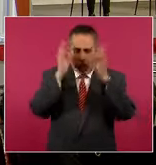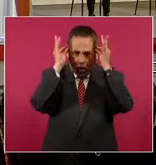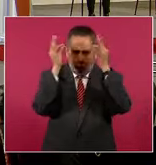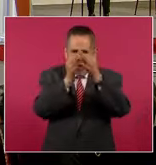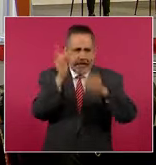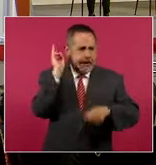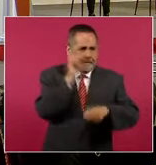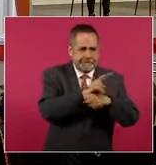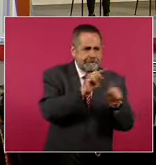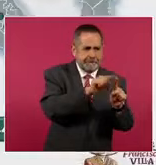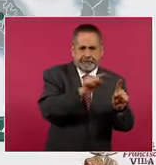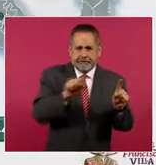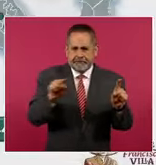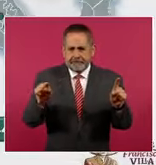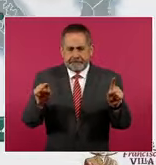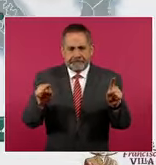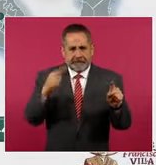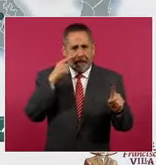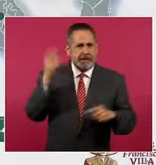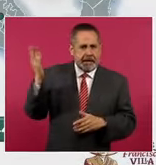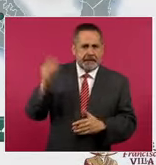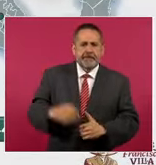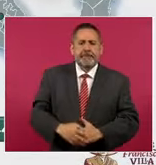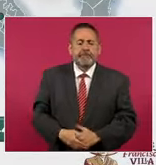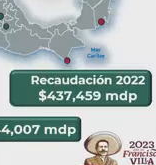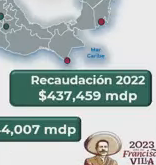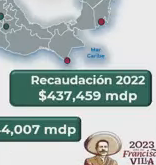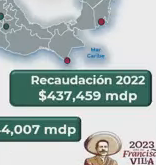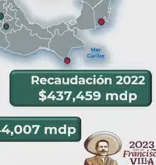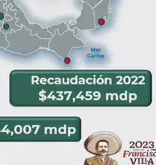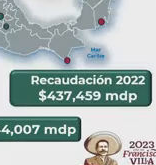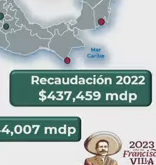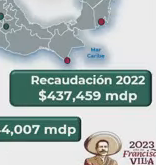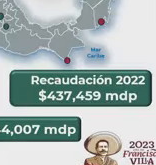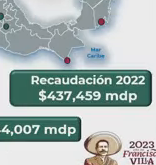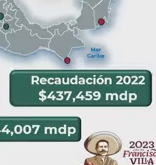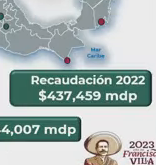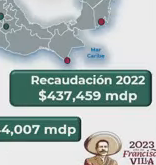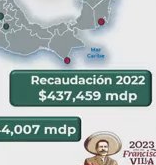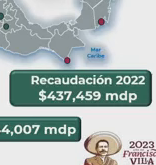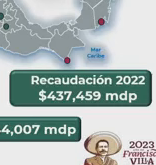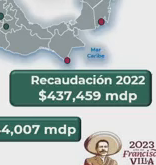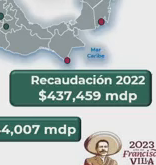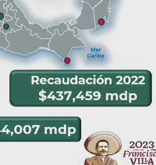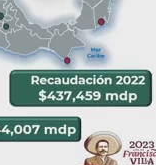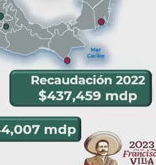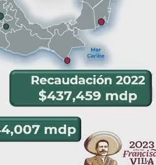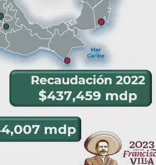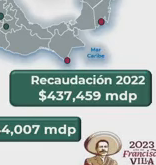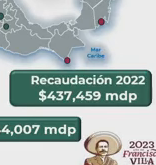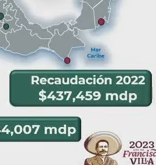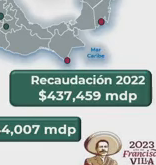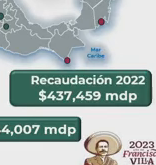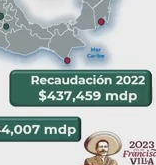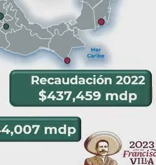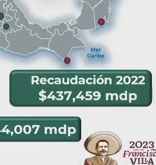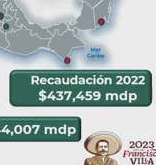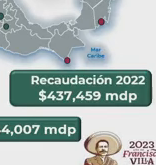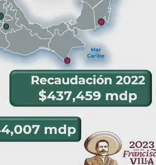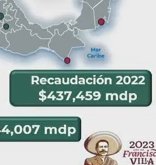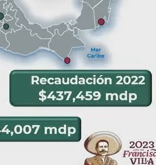primeras líneas para generar esta intercepción. Las aduanas que tienen un impacto importante